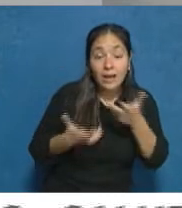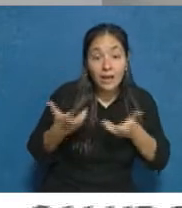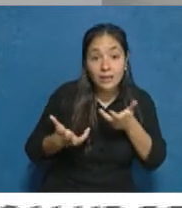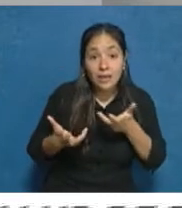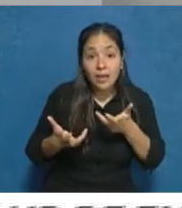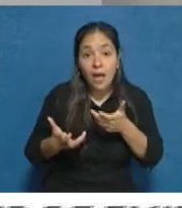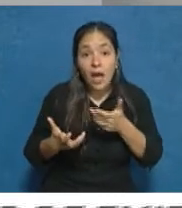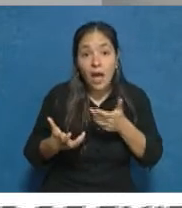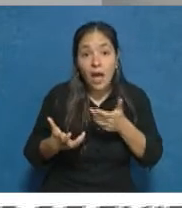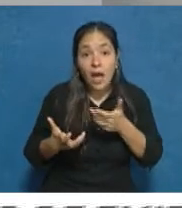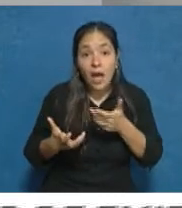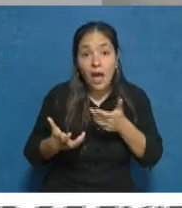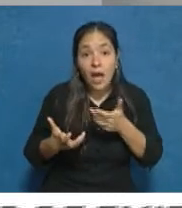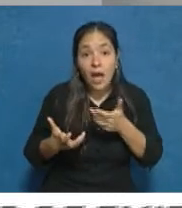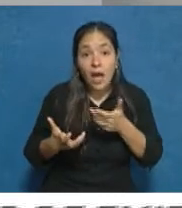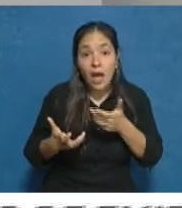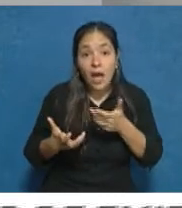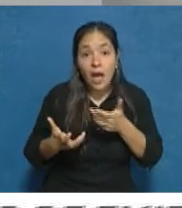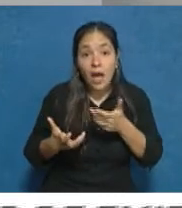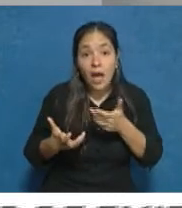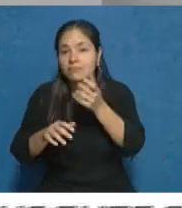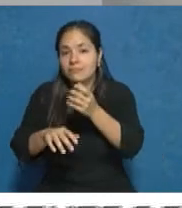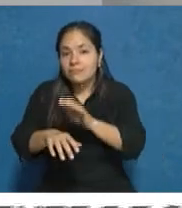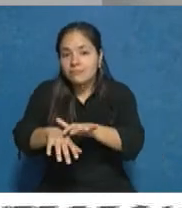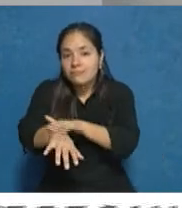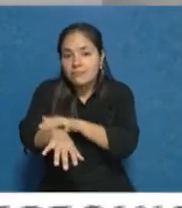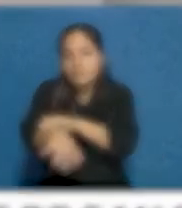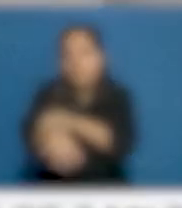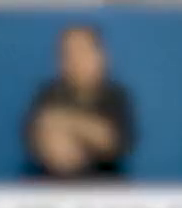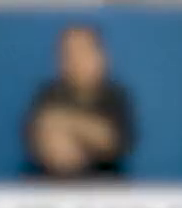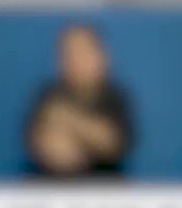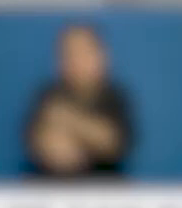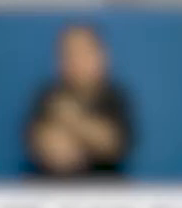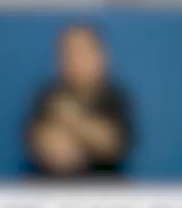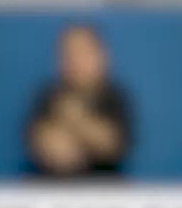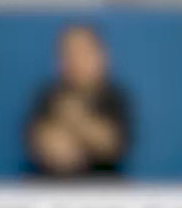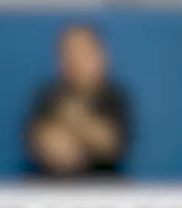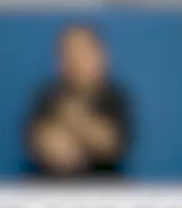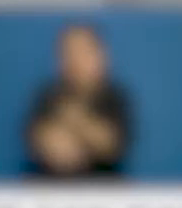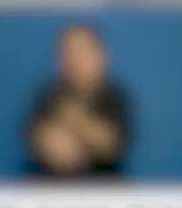abren y eso facilitaría que incorporaremos este material radioactivo.